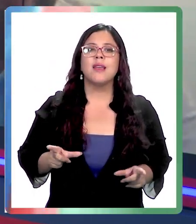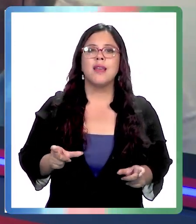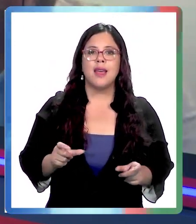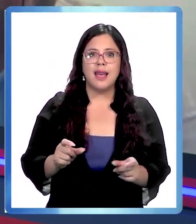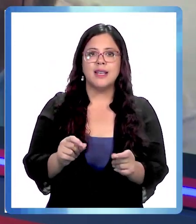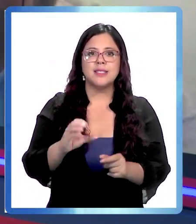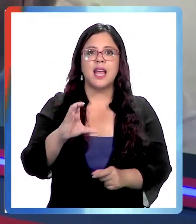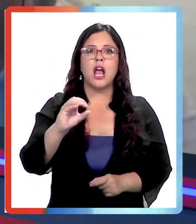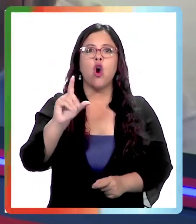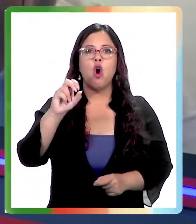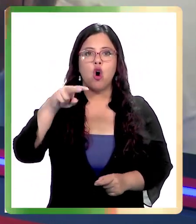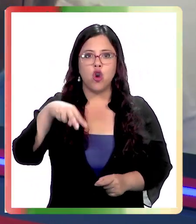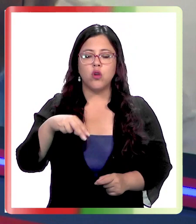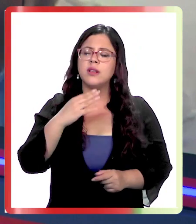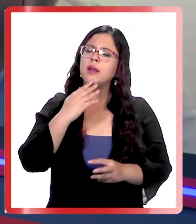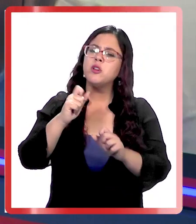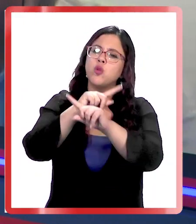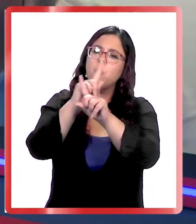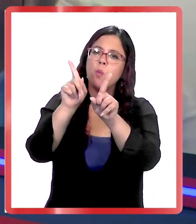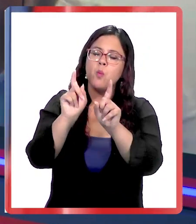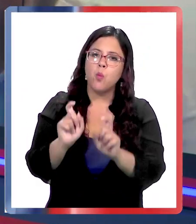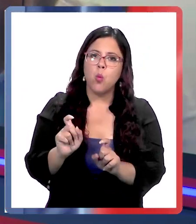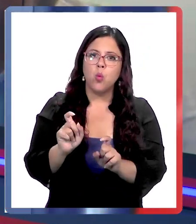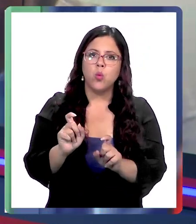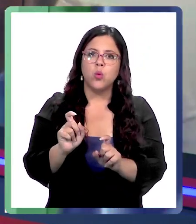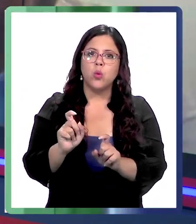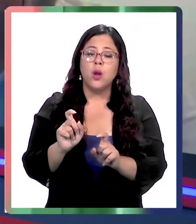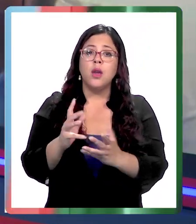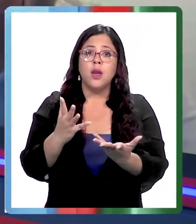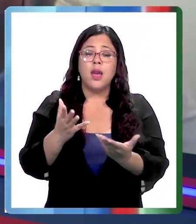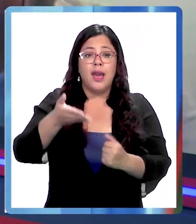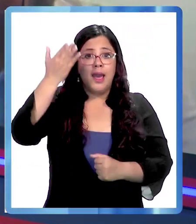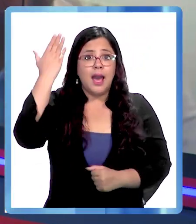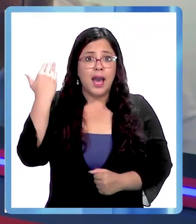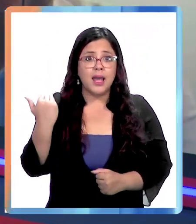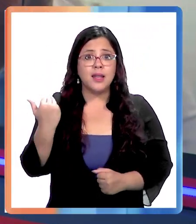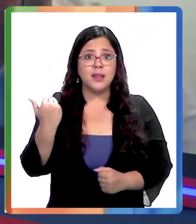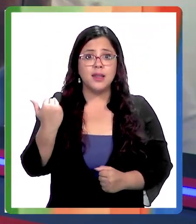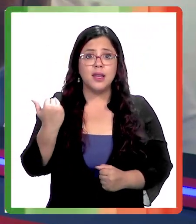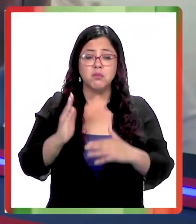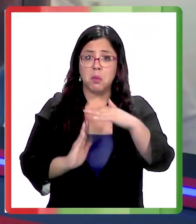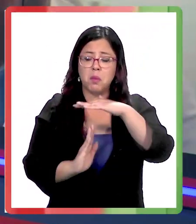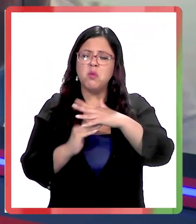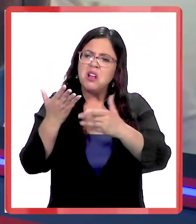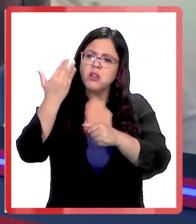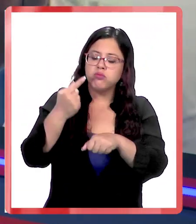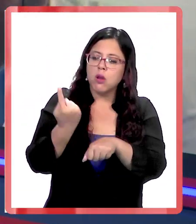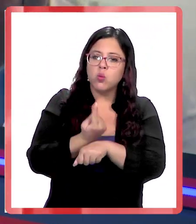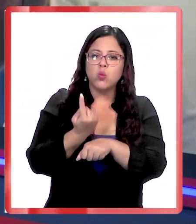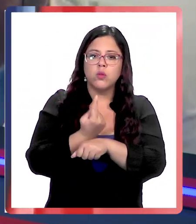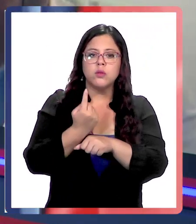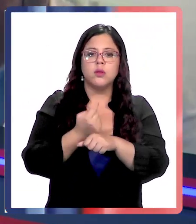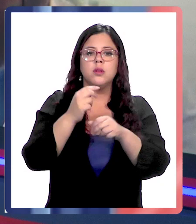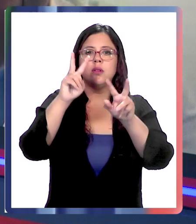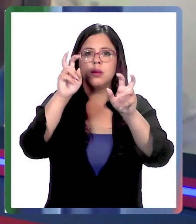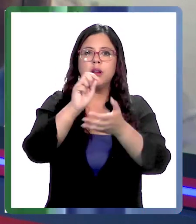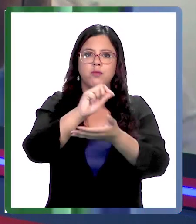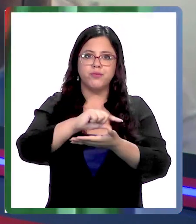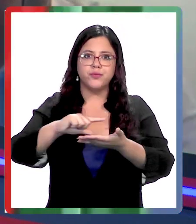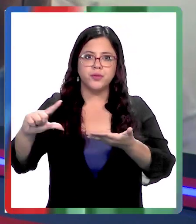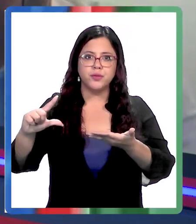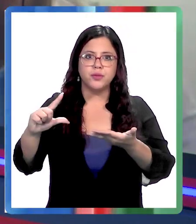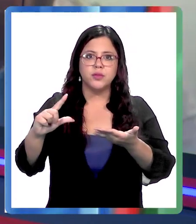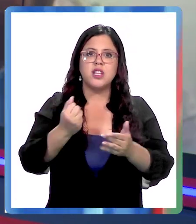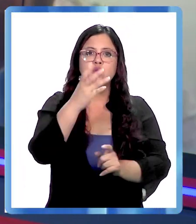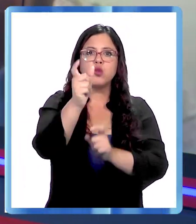sobre el cáncer de colon. Y doctor, yo le quería preguntar, nosotros anteriormente, antes de la pausa, estábamos conversando sobre un